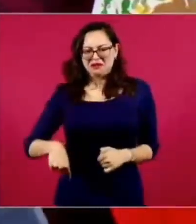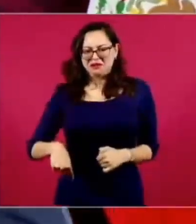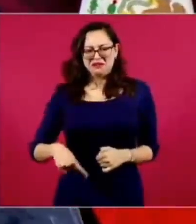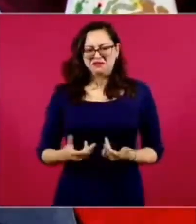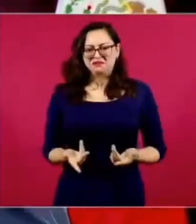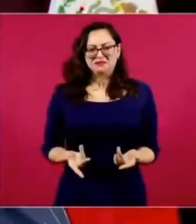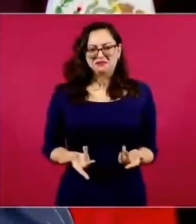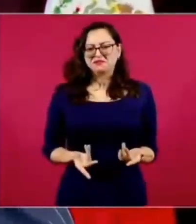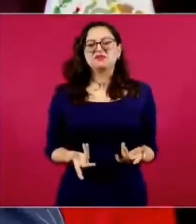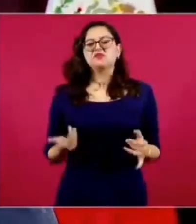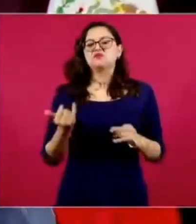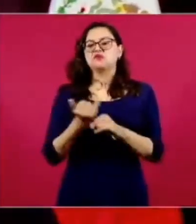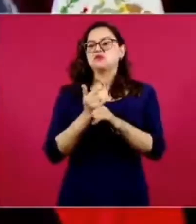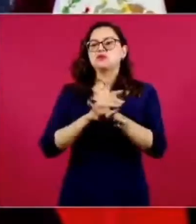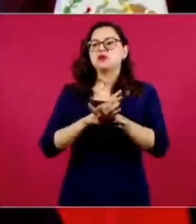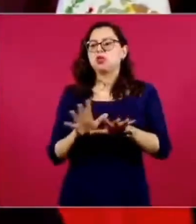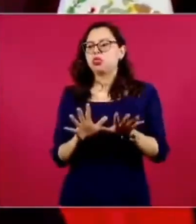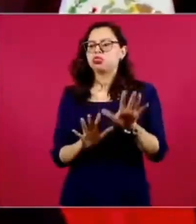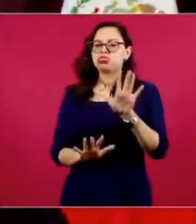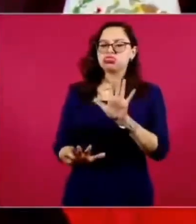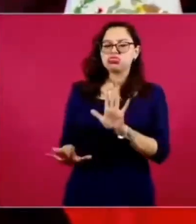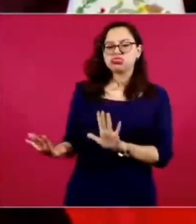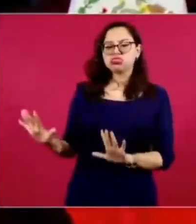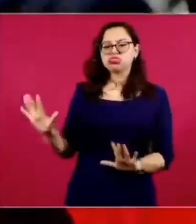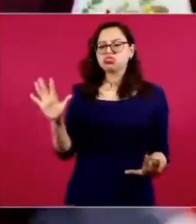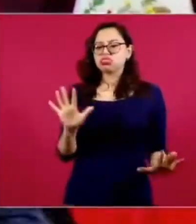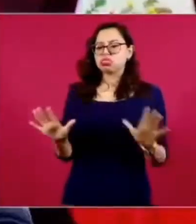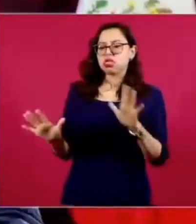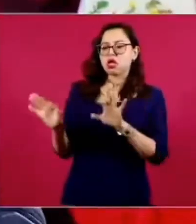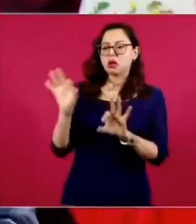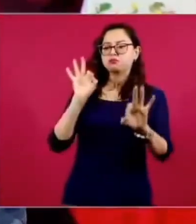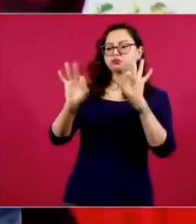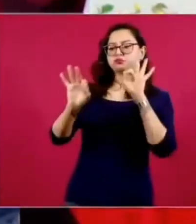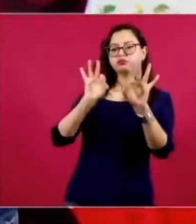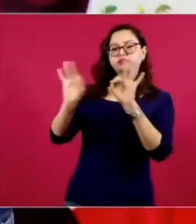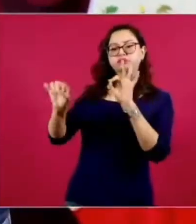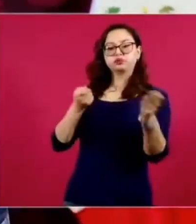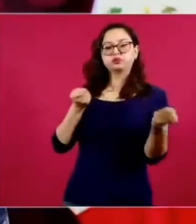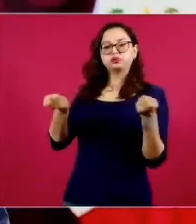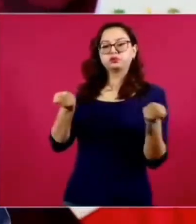que había un poder mediático